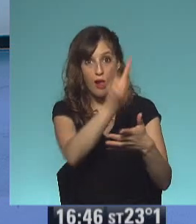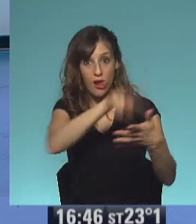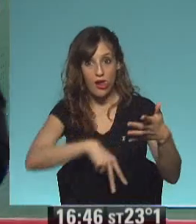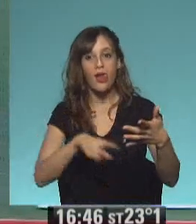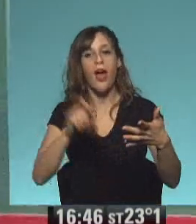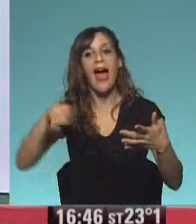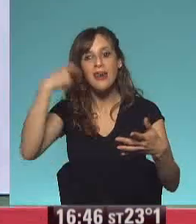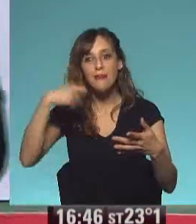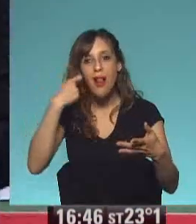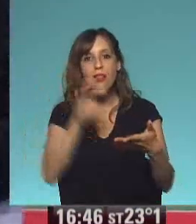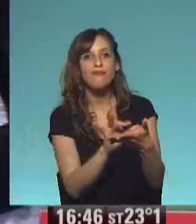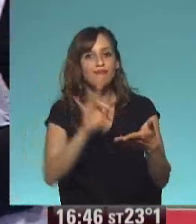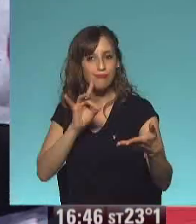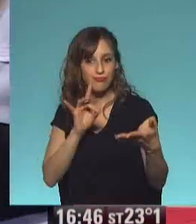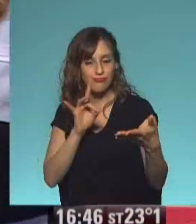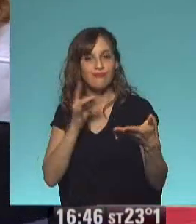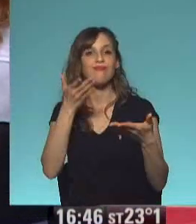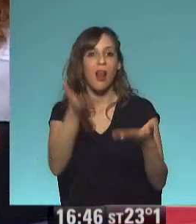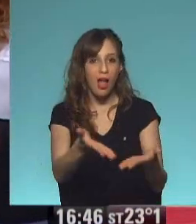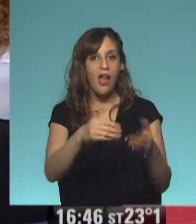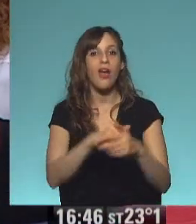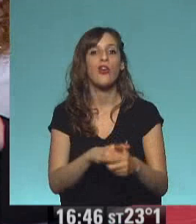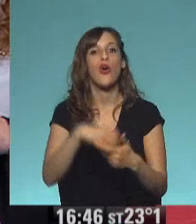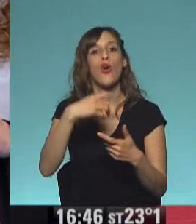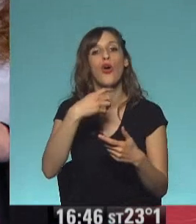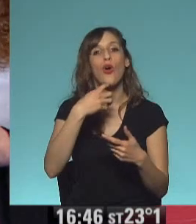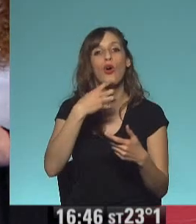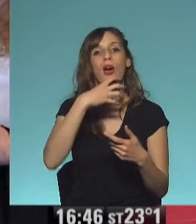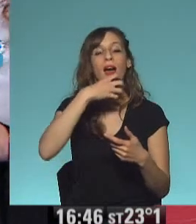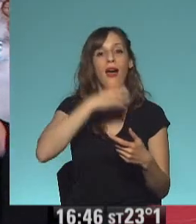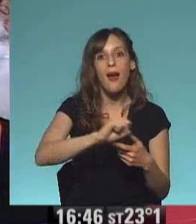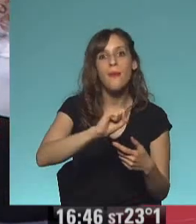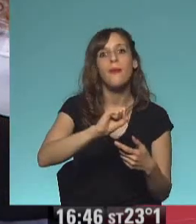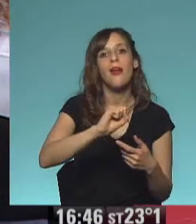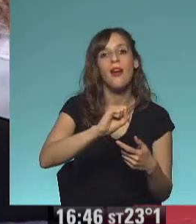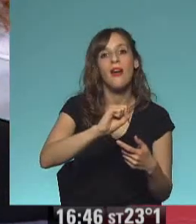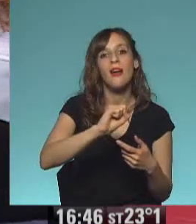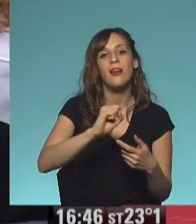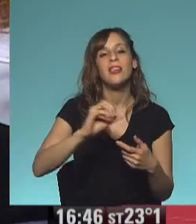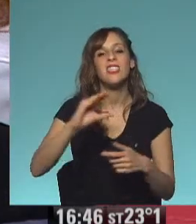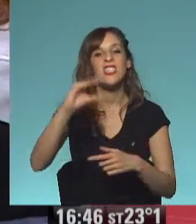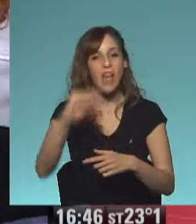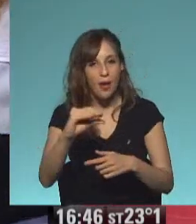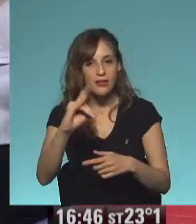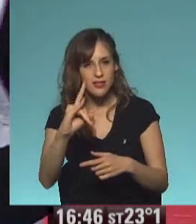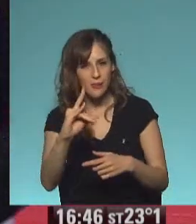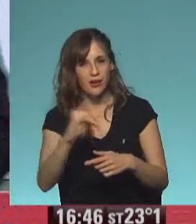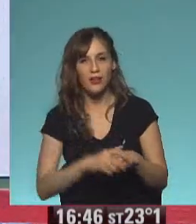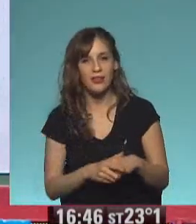cabra la llama garza acá la rata